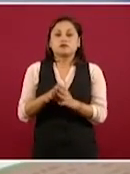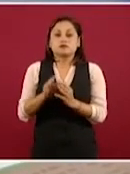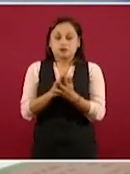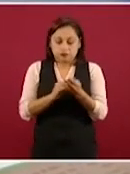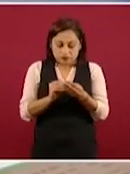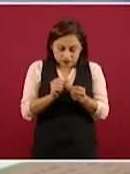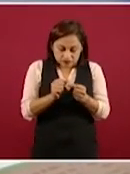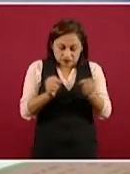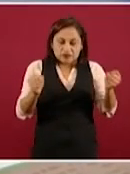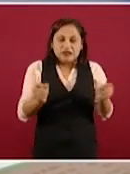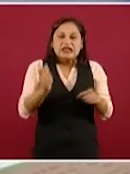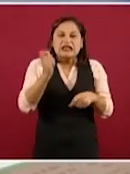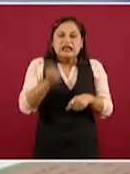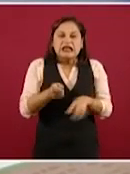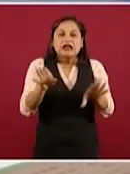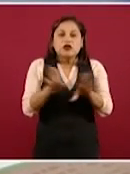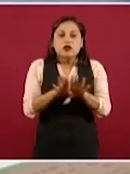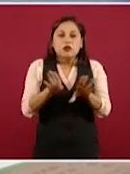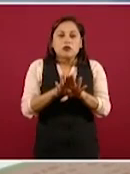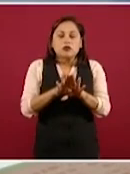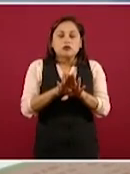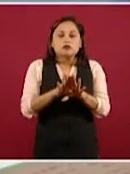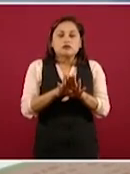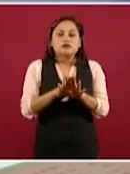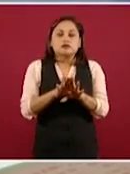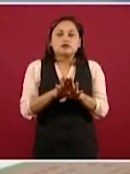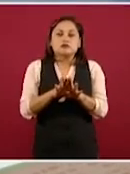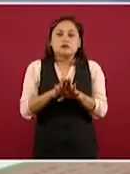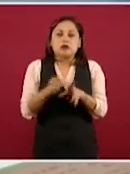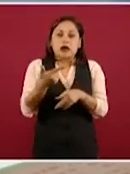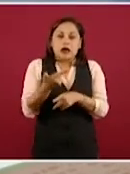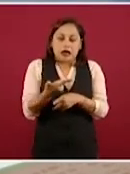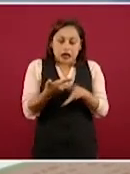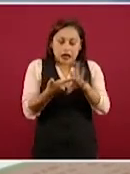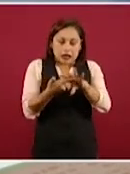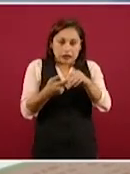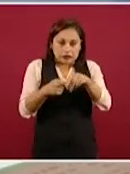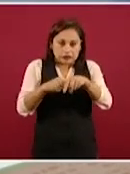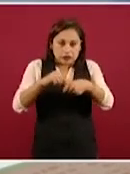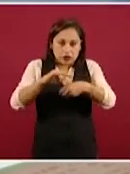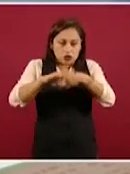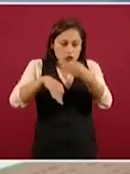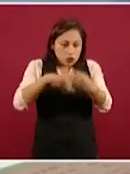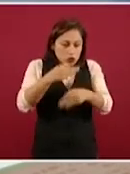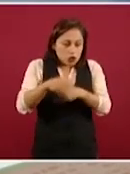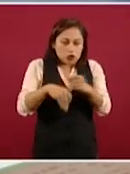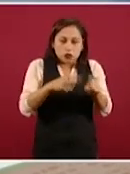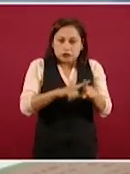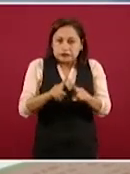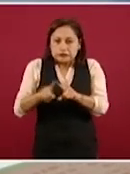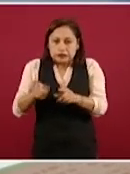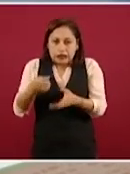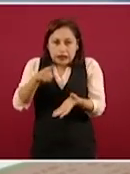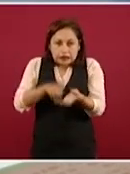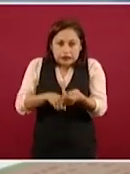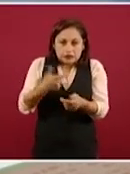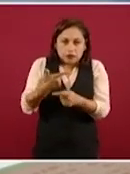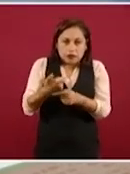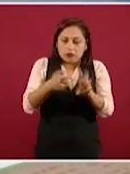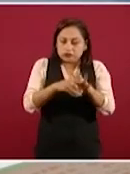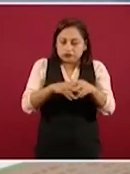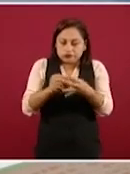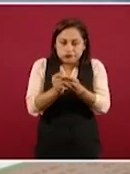las piezas que integran el arma pueda ser utilizada en algún otro momento. Se destruyen totalmente,